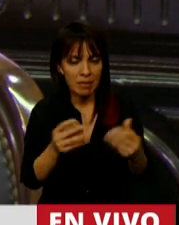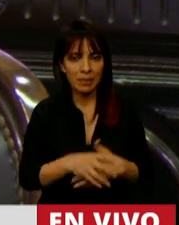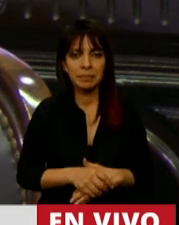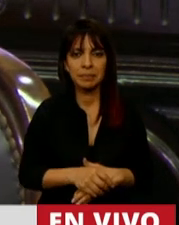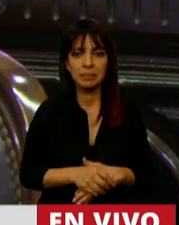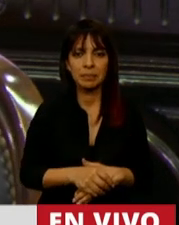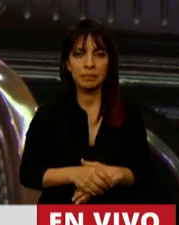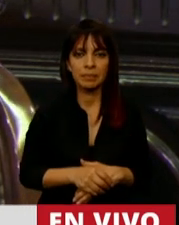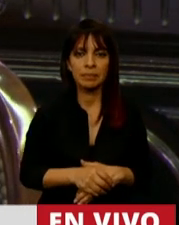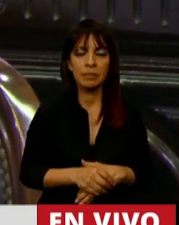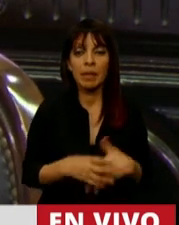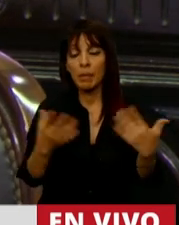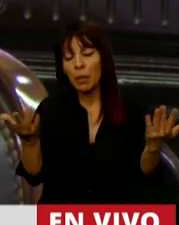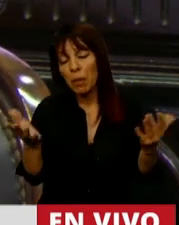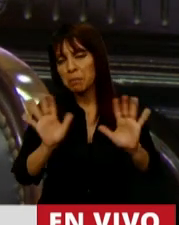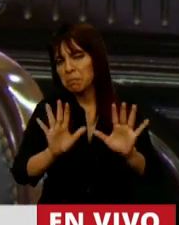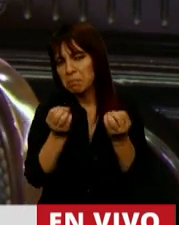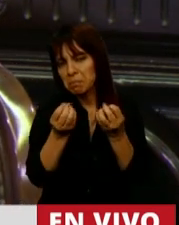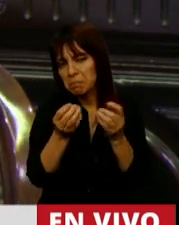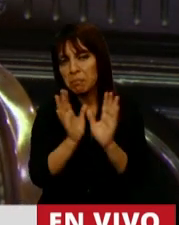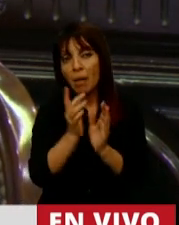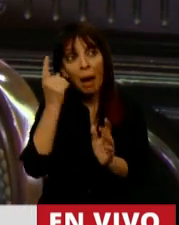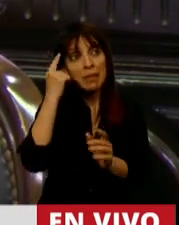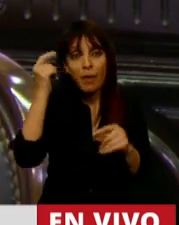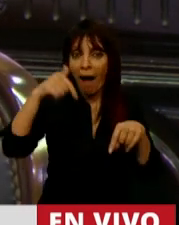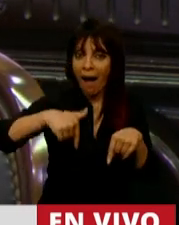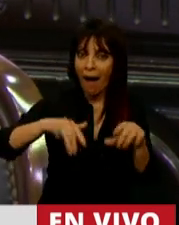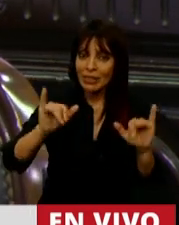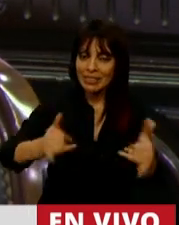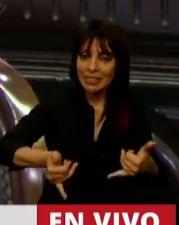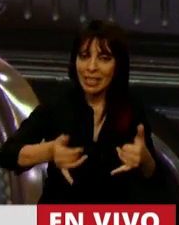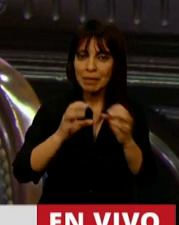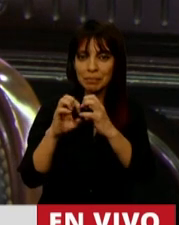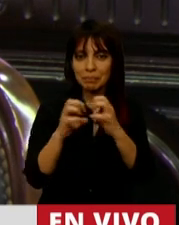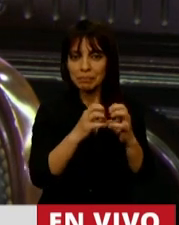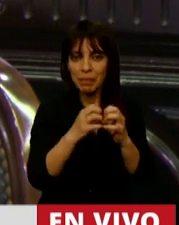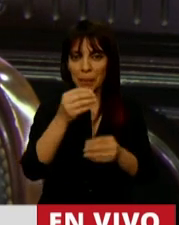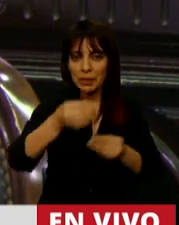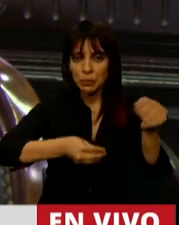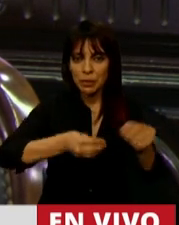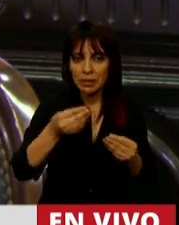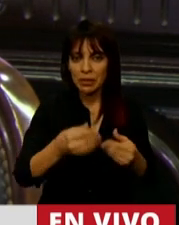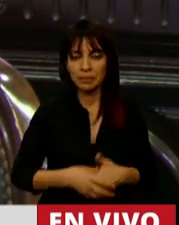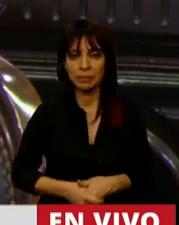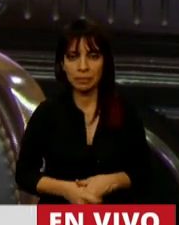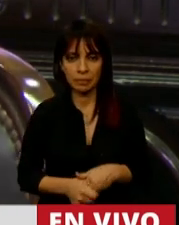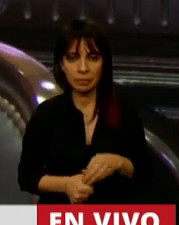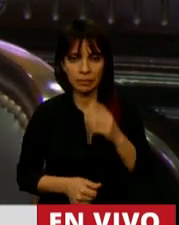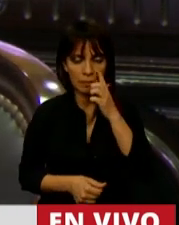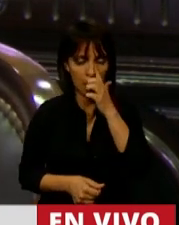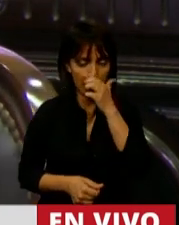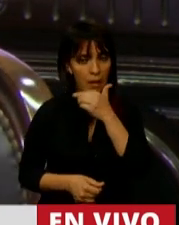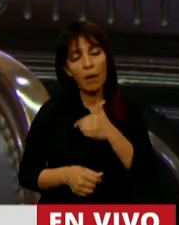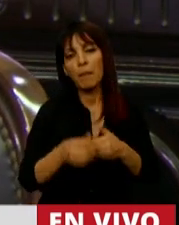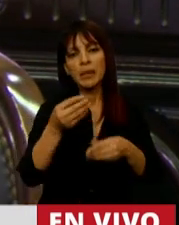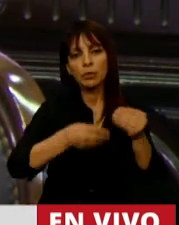rumbo. Pero bueno, quedémonos con la buena noticia de que al menos hoy estamos debatiendo un presupuesto. Un